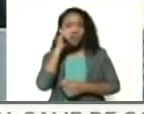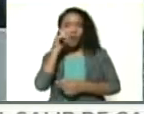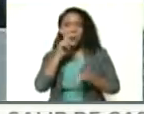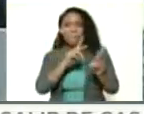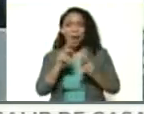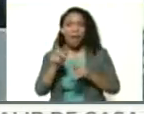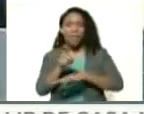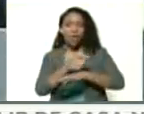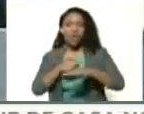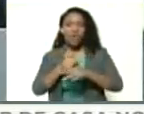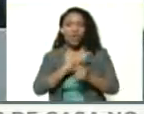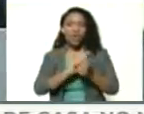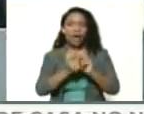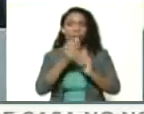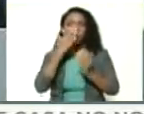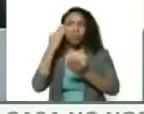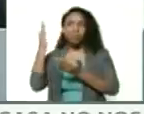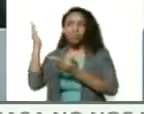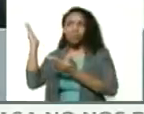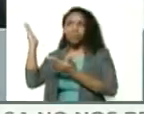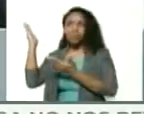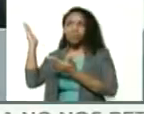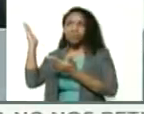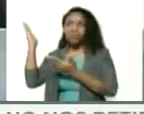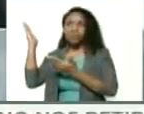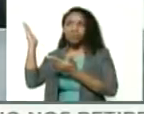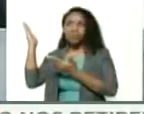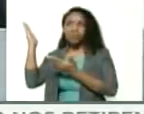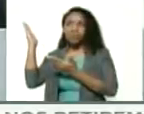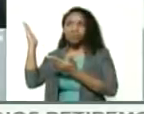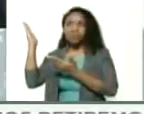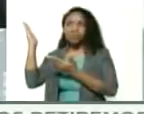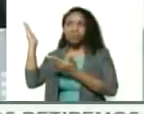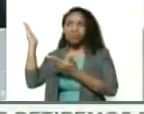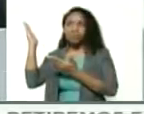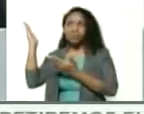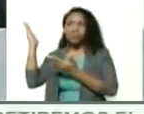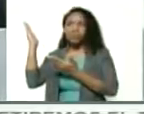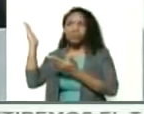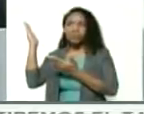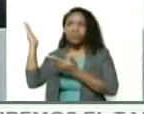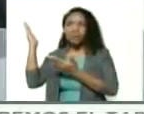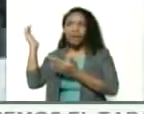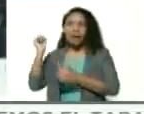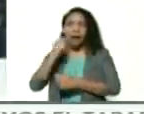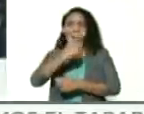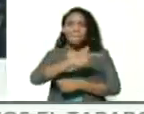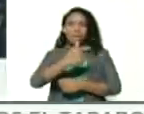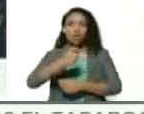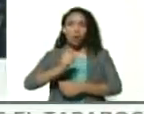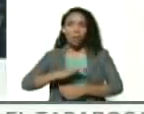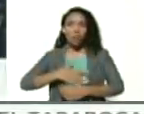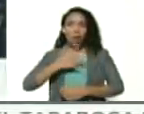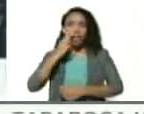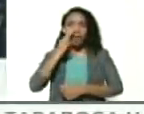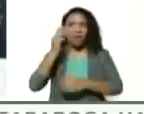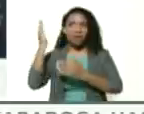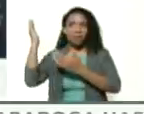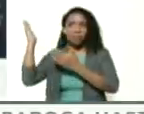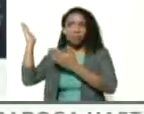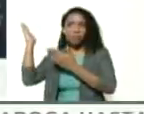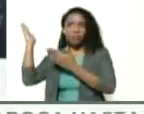gobierno de transición. Mira, ahí está la foto, ponlo en pantalla completa, que la gente pueda visibilizar. Ahí